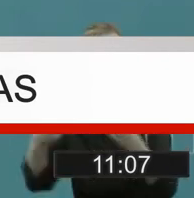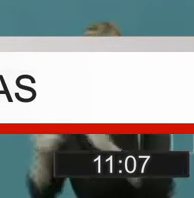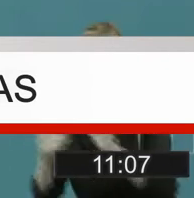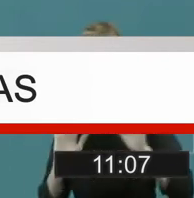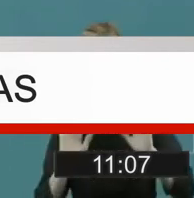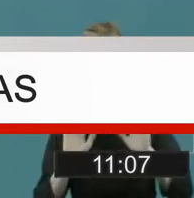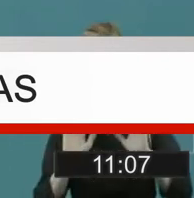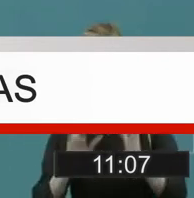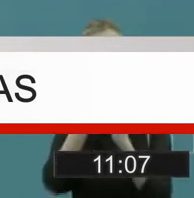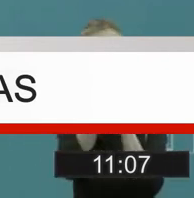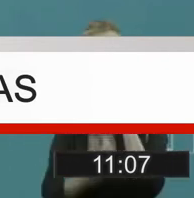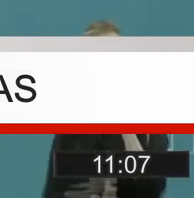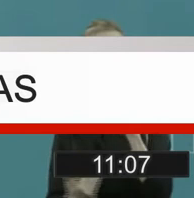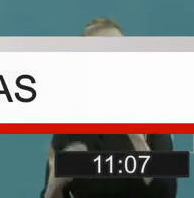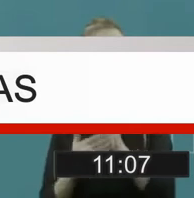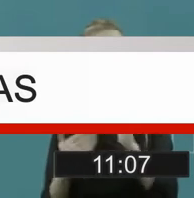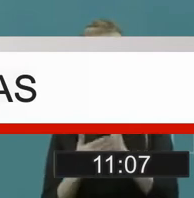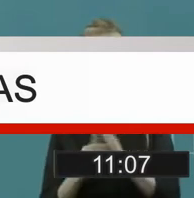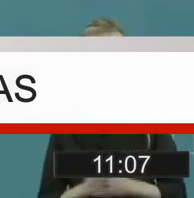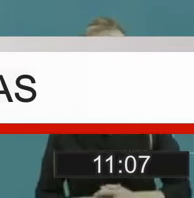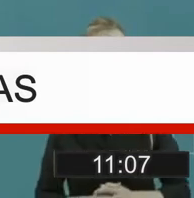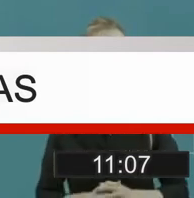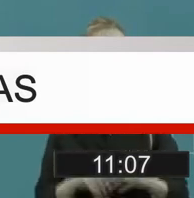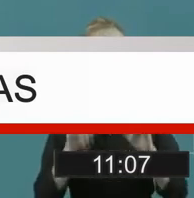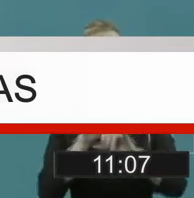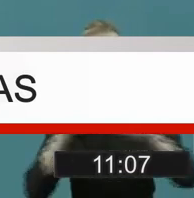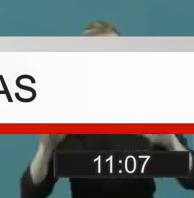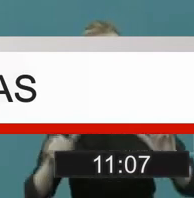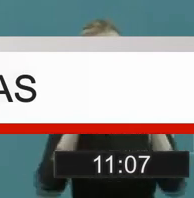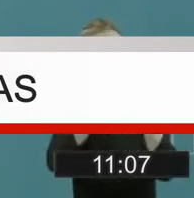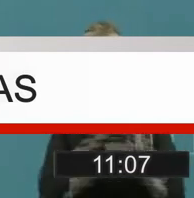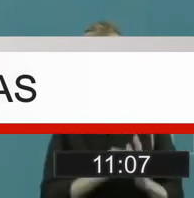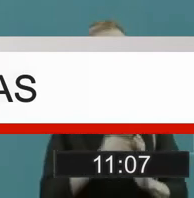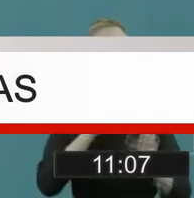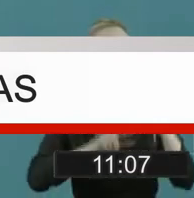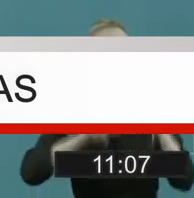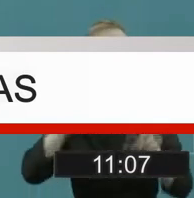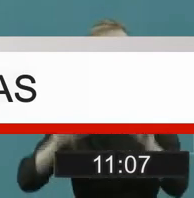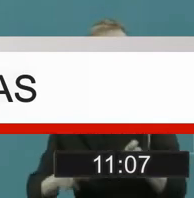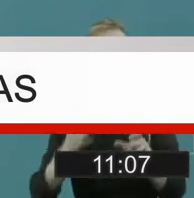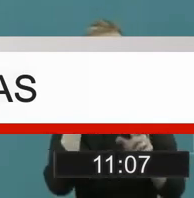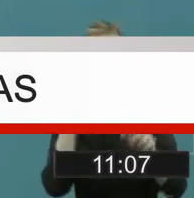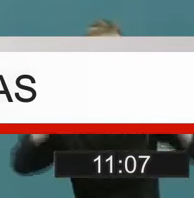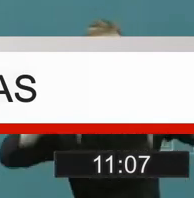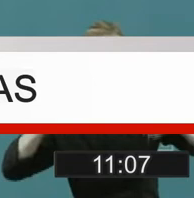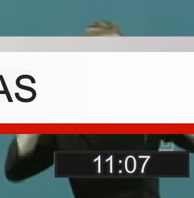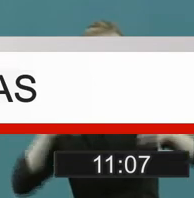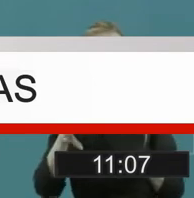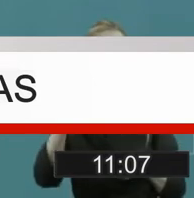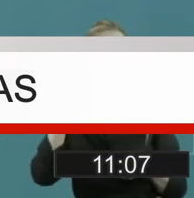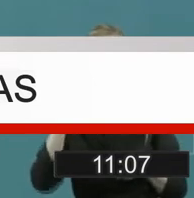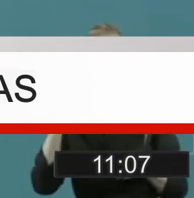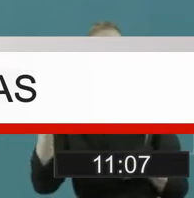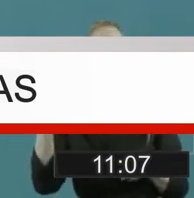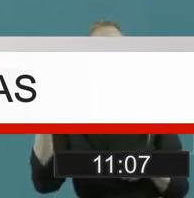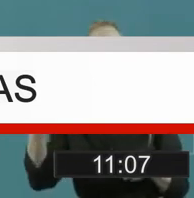cuál de las franjas pertenezcan. Los datos, claramente, de aquellos que en este momento ya están en algún plan social o cobran la jubilación